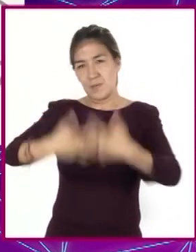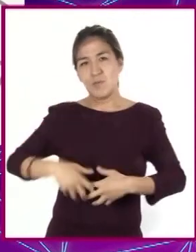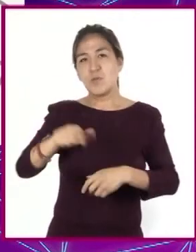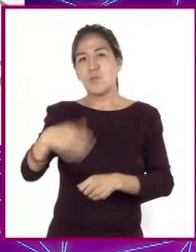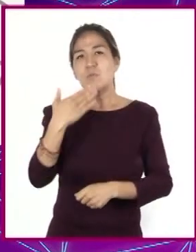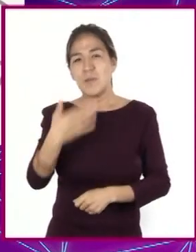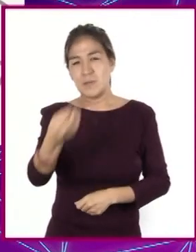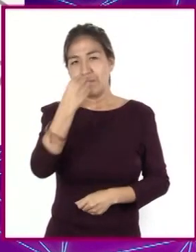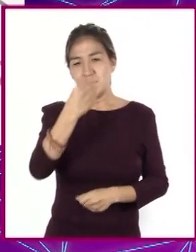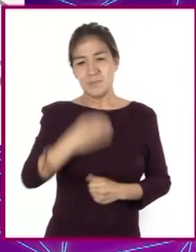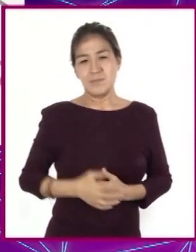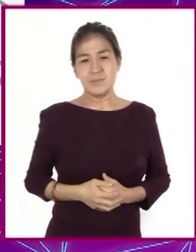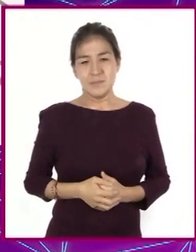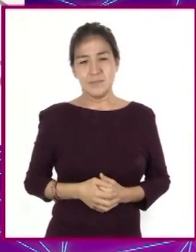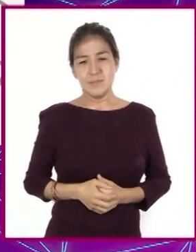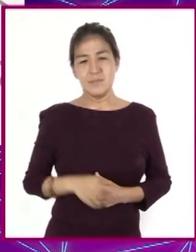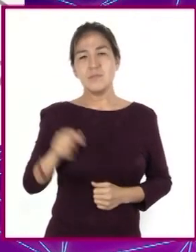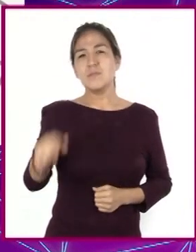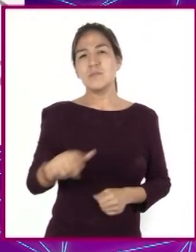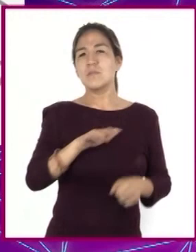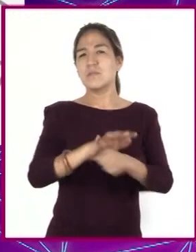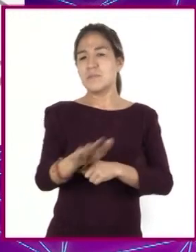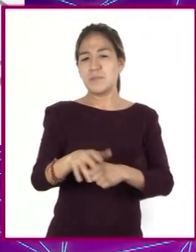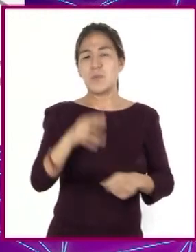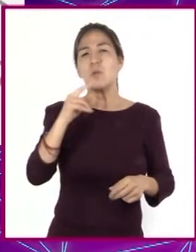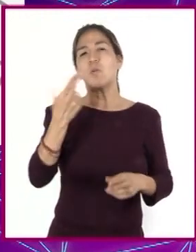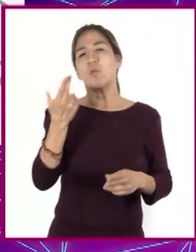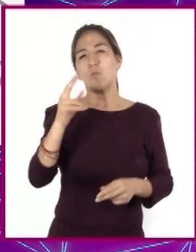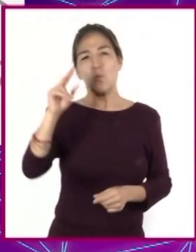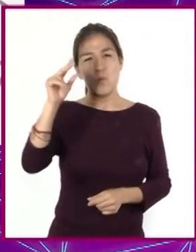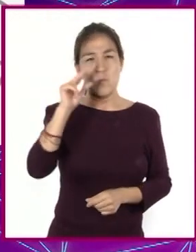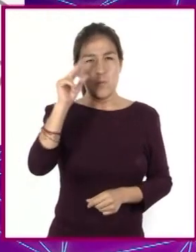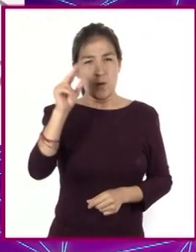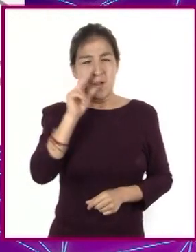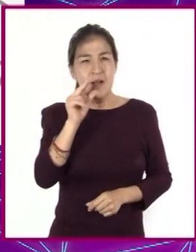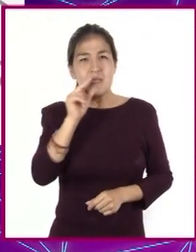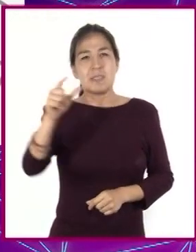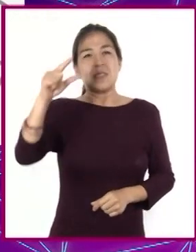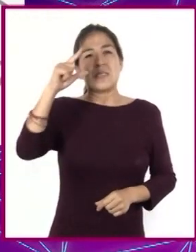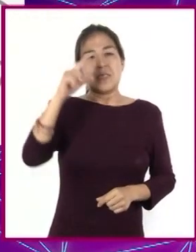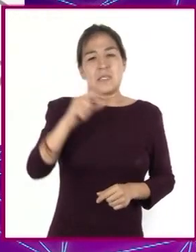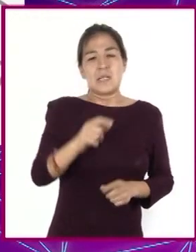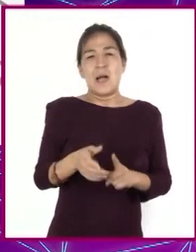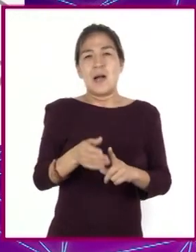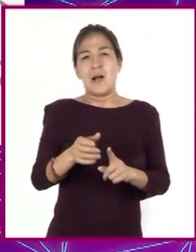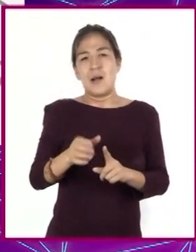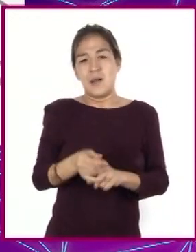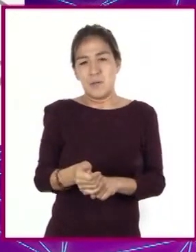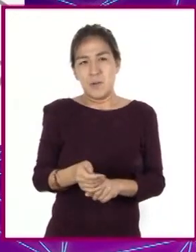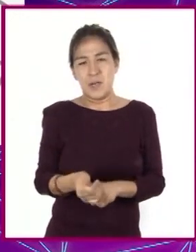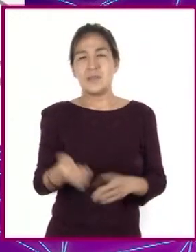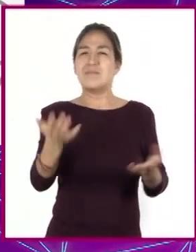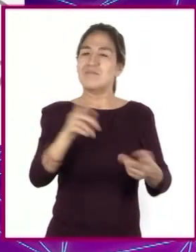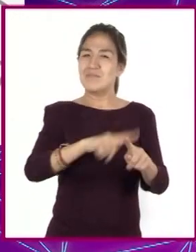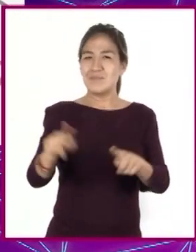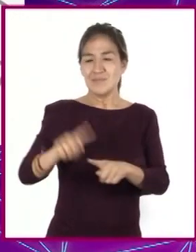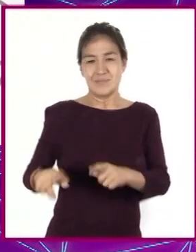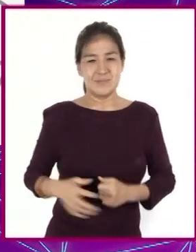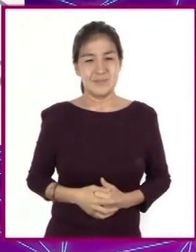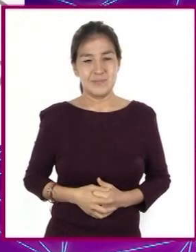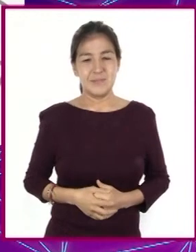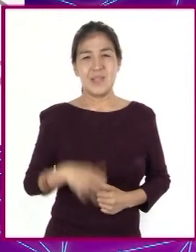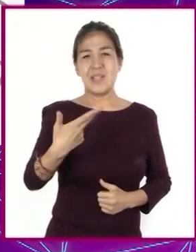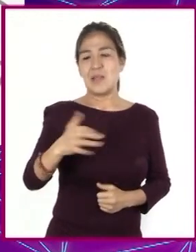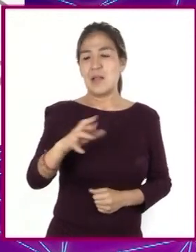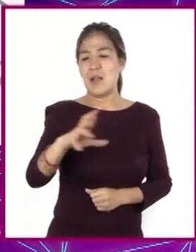membranas celulares. Lo encontramos en alimentos como nueces, cacahuates, cereales integrales, entre otros. El hierro